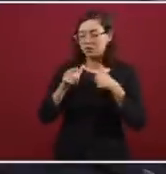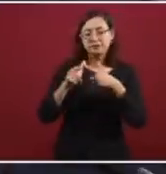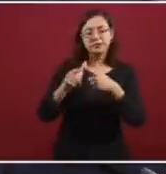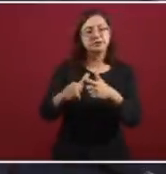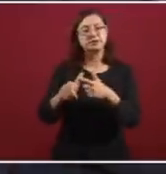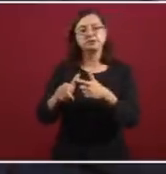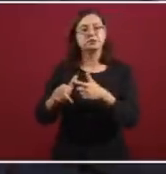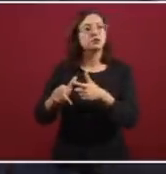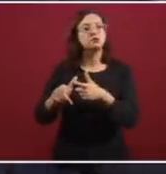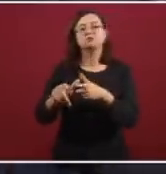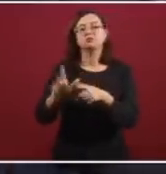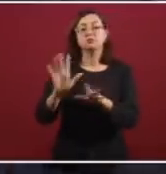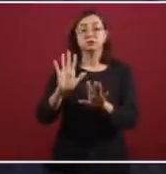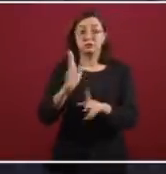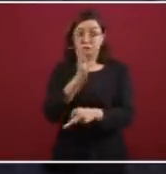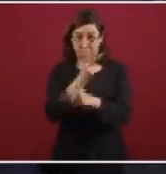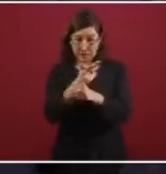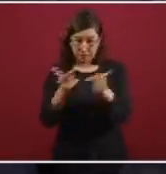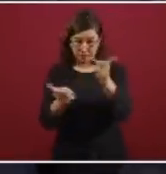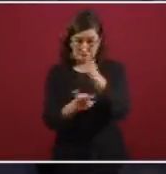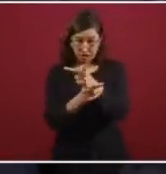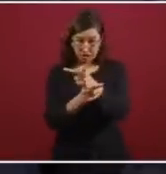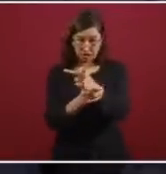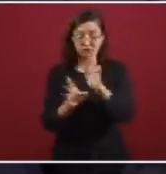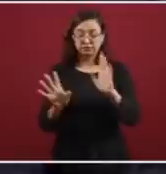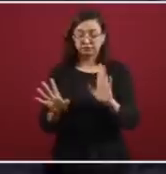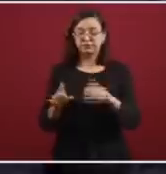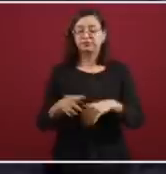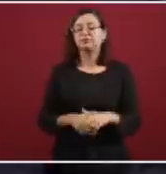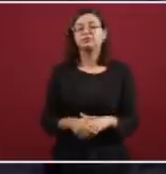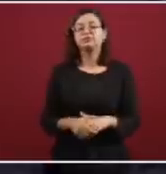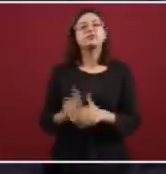Estoy hablando del nivel medio superior.